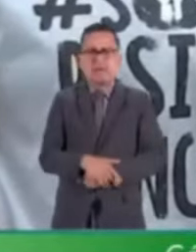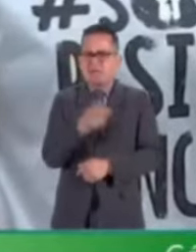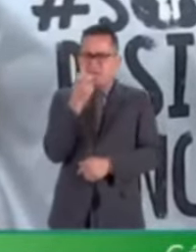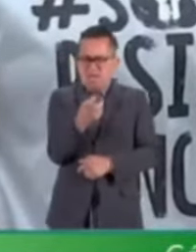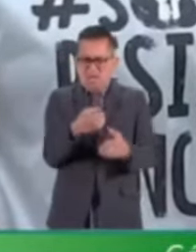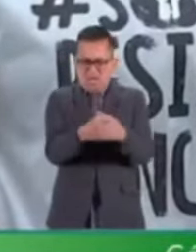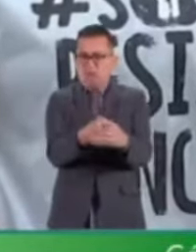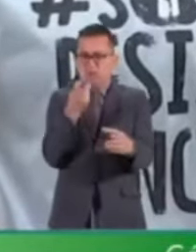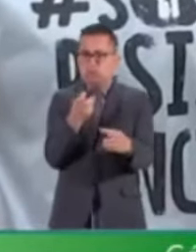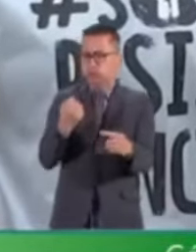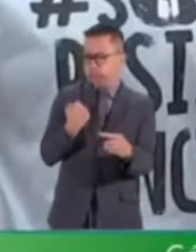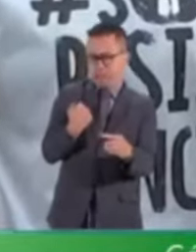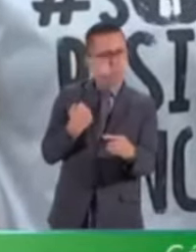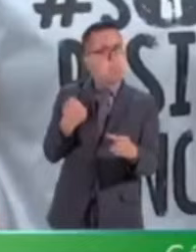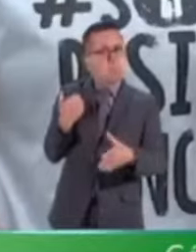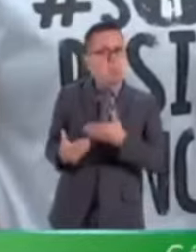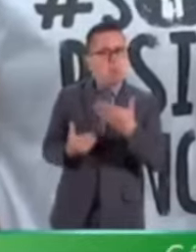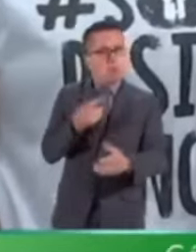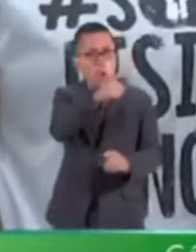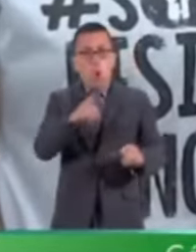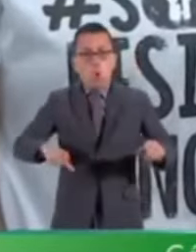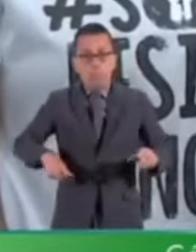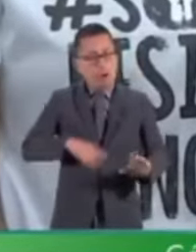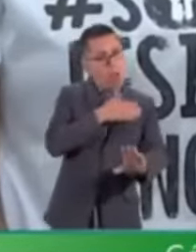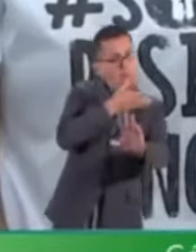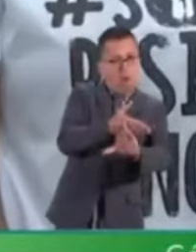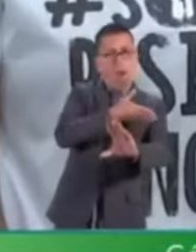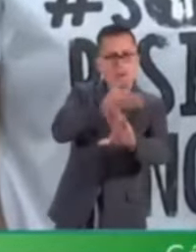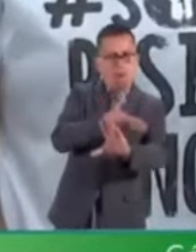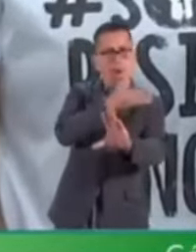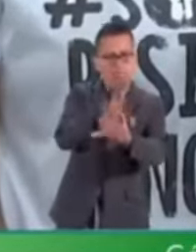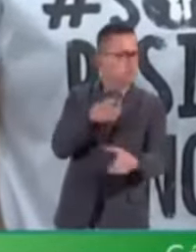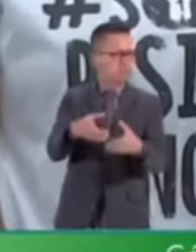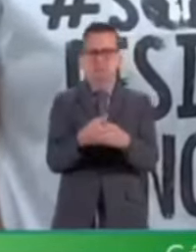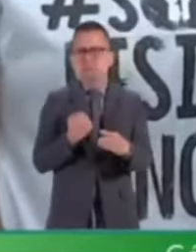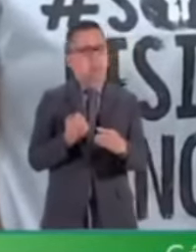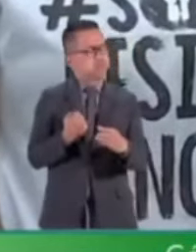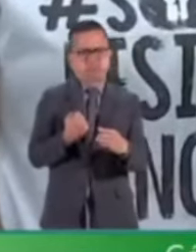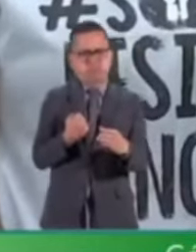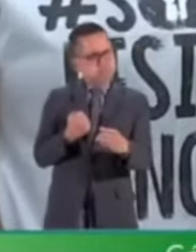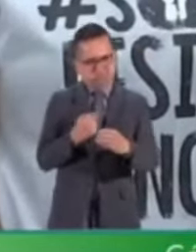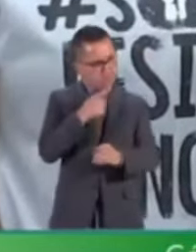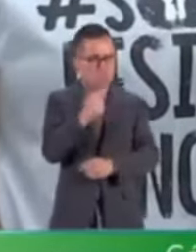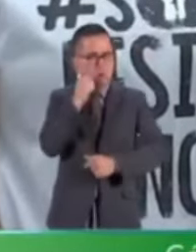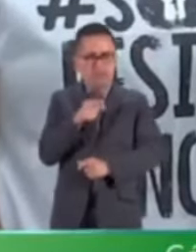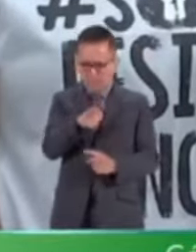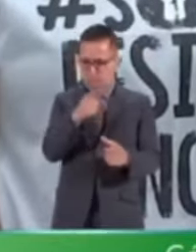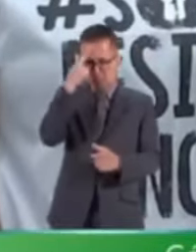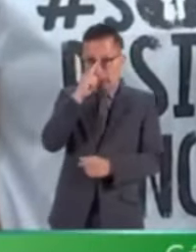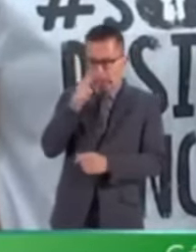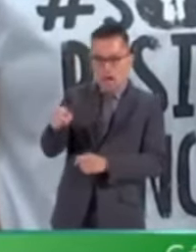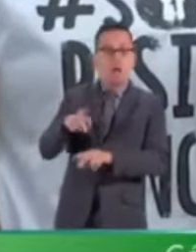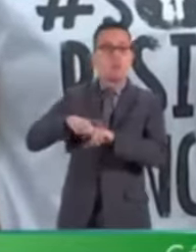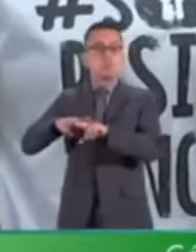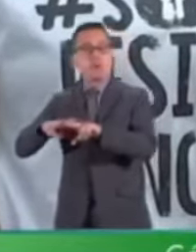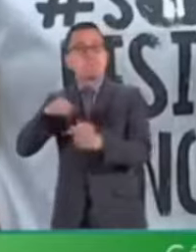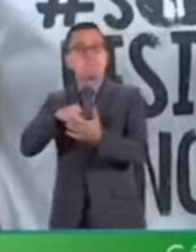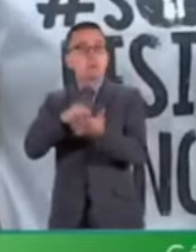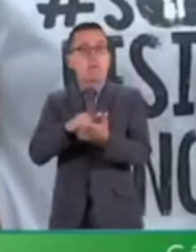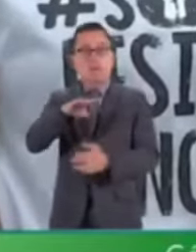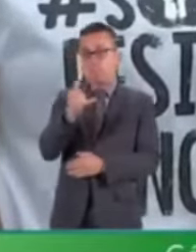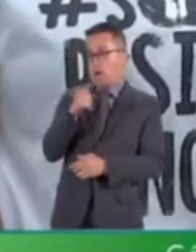firme ante los embates de este gobierno, firme para detener la destrucción de la selva con la construcción del Tren